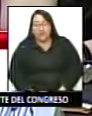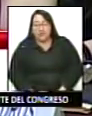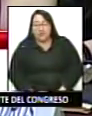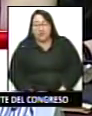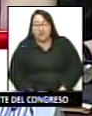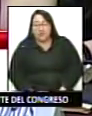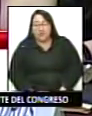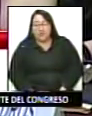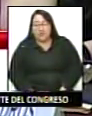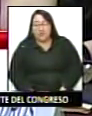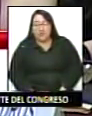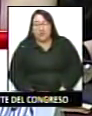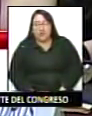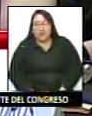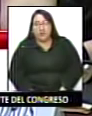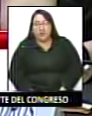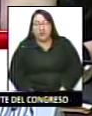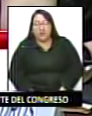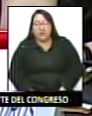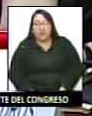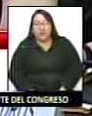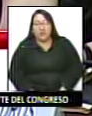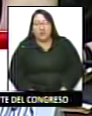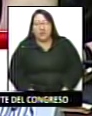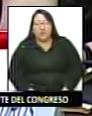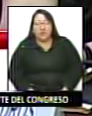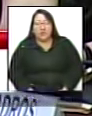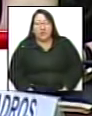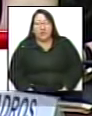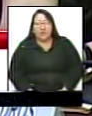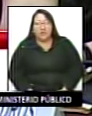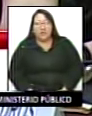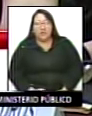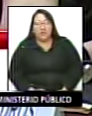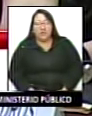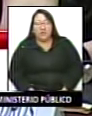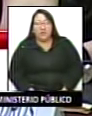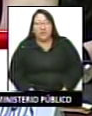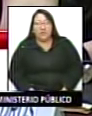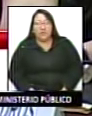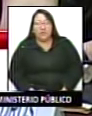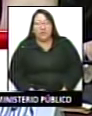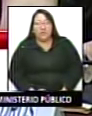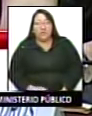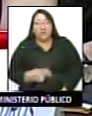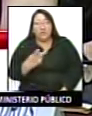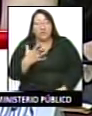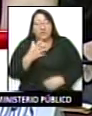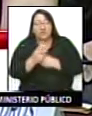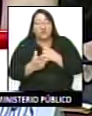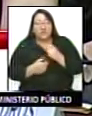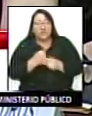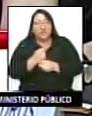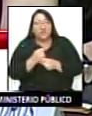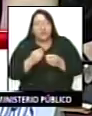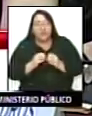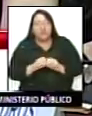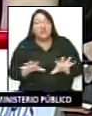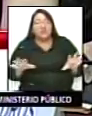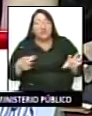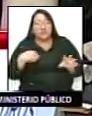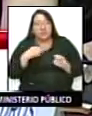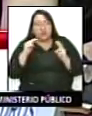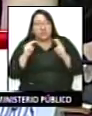Y con los últimos años de globalización, en los últimos 25 o 30 años, explota, se expande, y nos damos